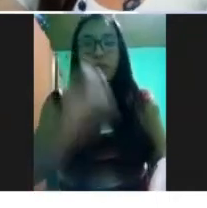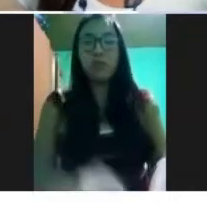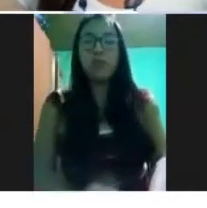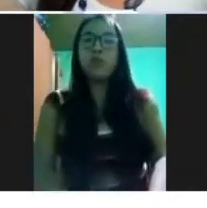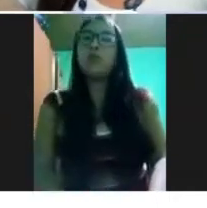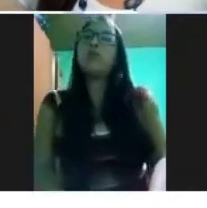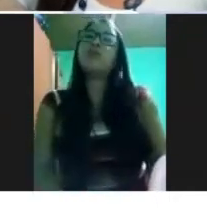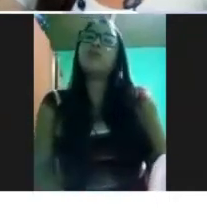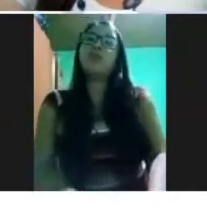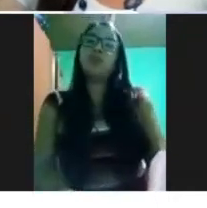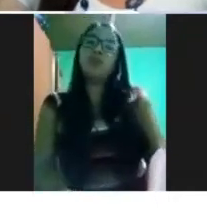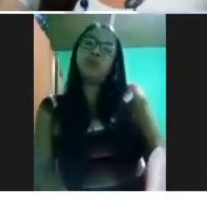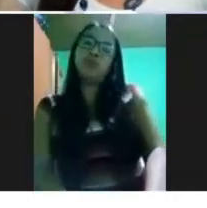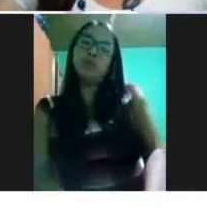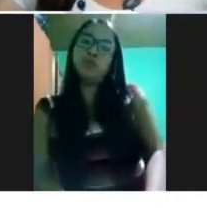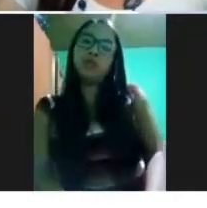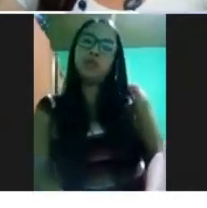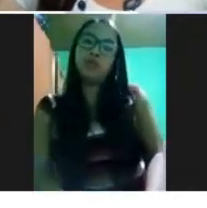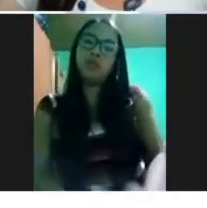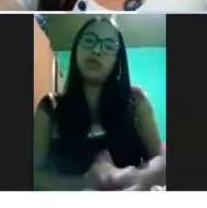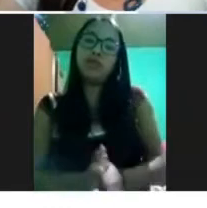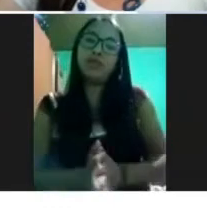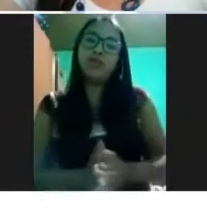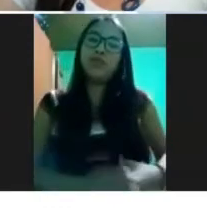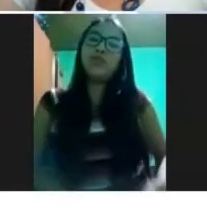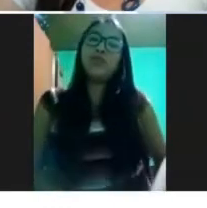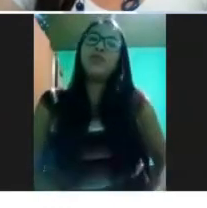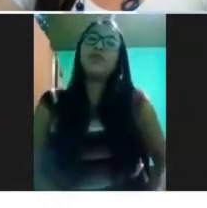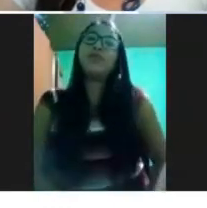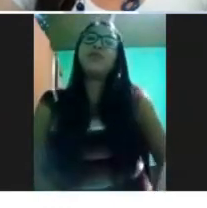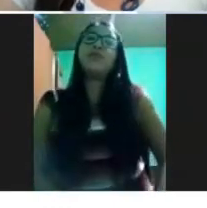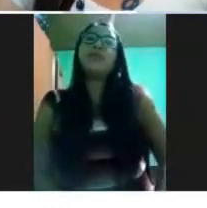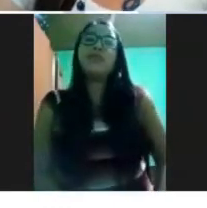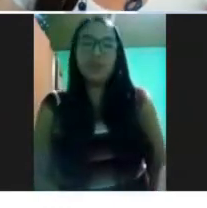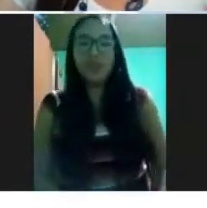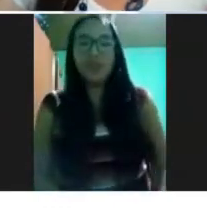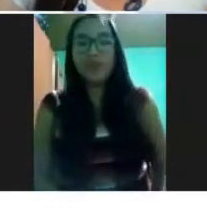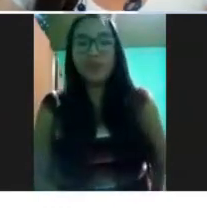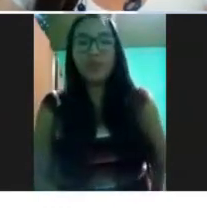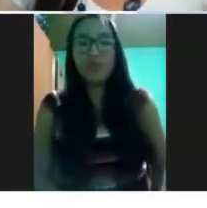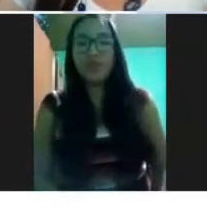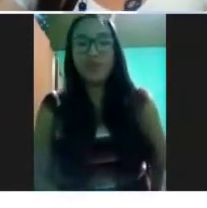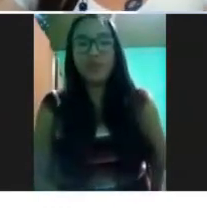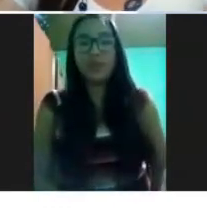veces pues nosotros que hemos estado en hospitales y todos nos hemos dado cuenta que a veces ni siquiera